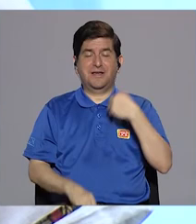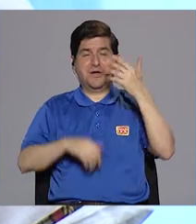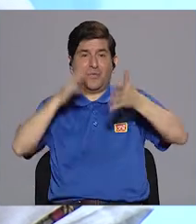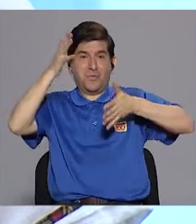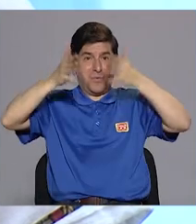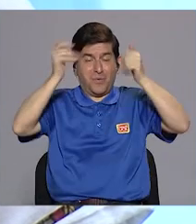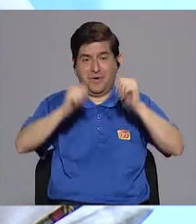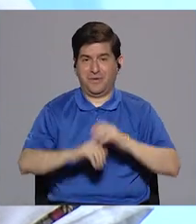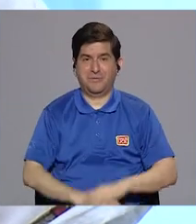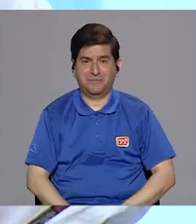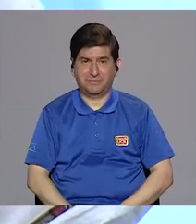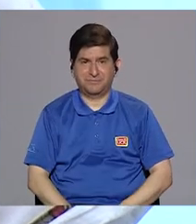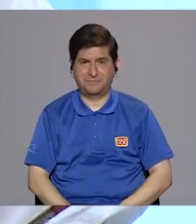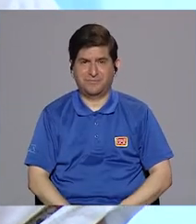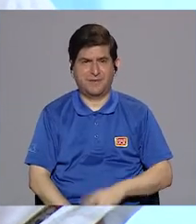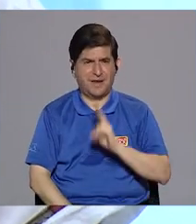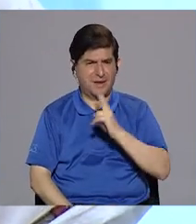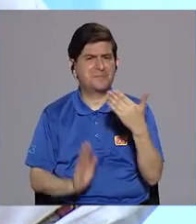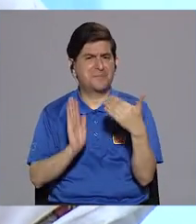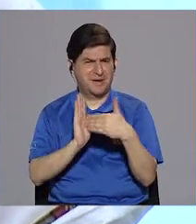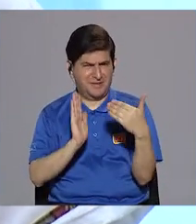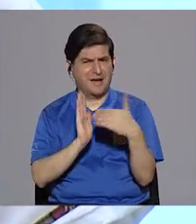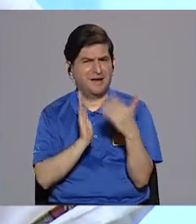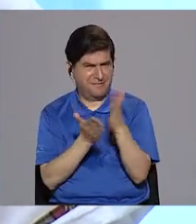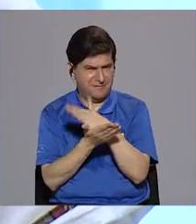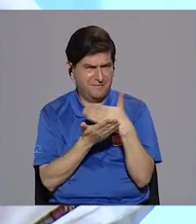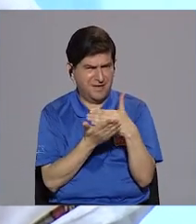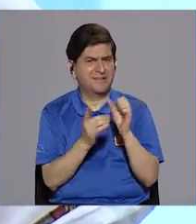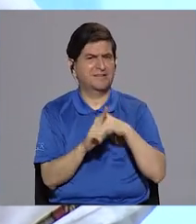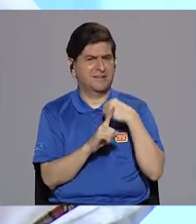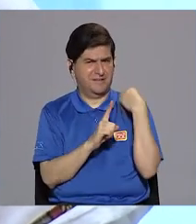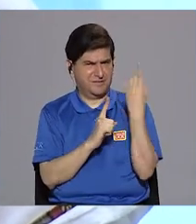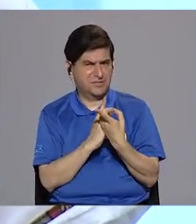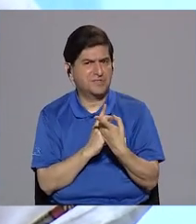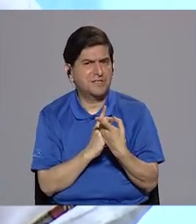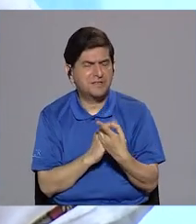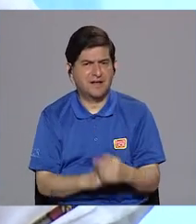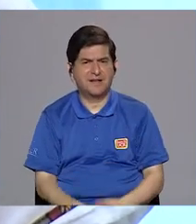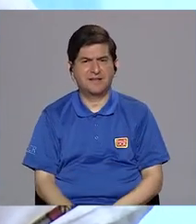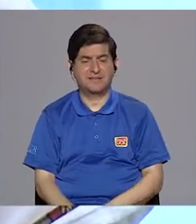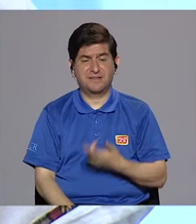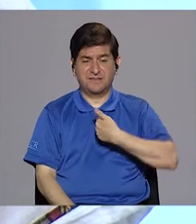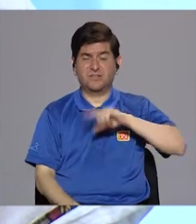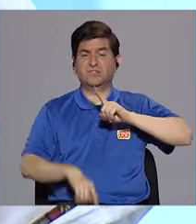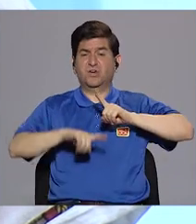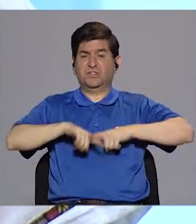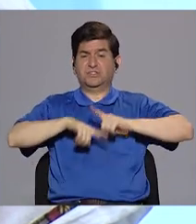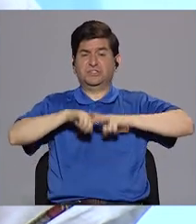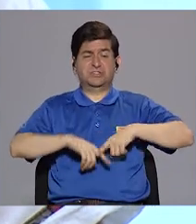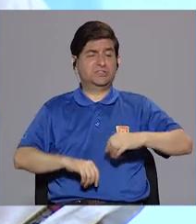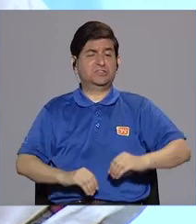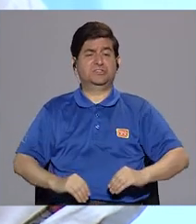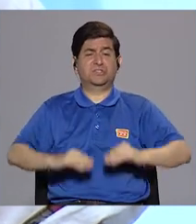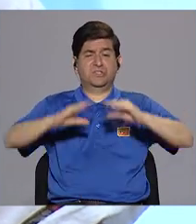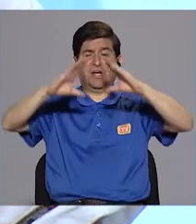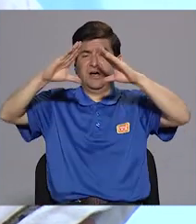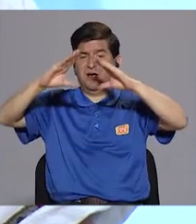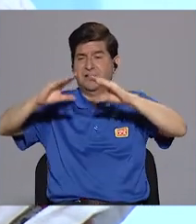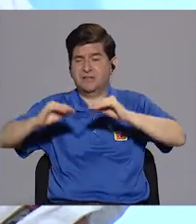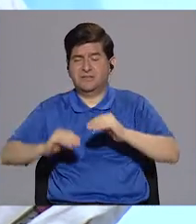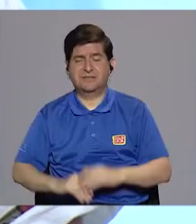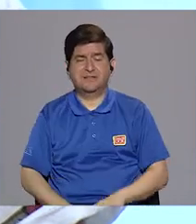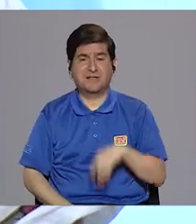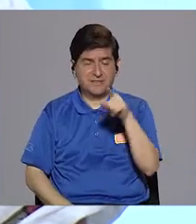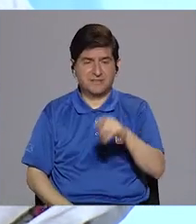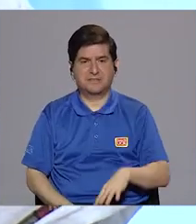¿no? Que en realidad perjudican en cierta manera nuestras sociedades, porque nos están haciendo dependientes todo el día